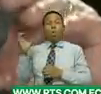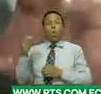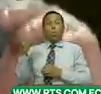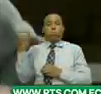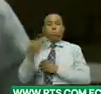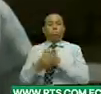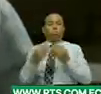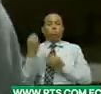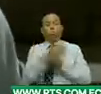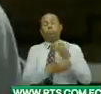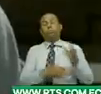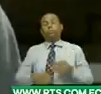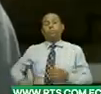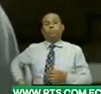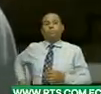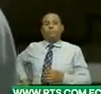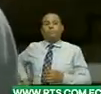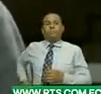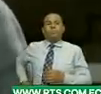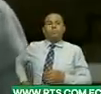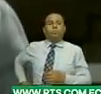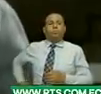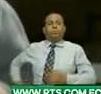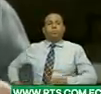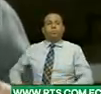de clase media y menor.